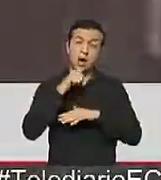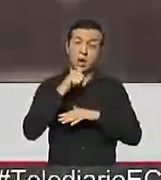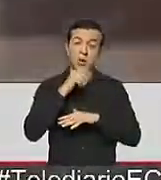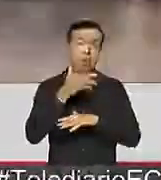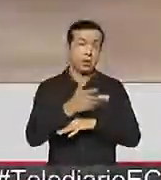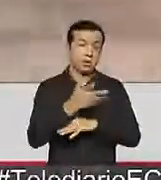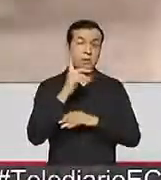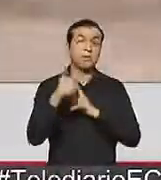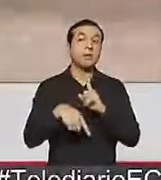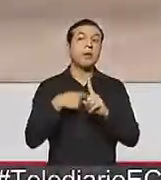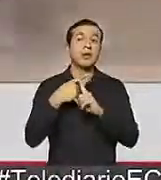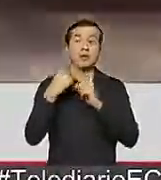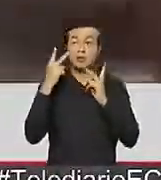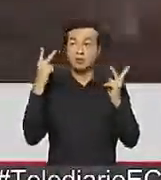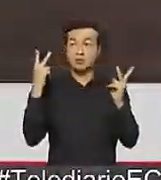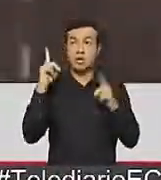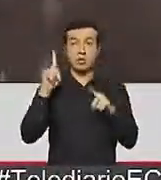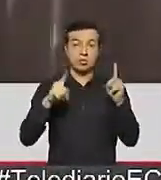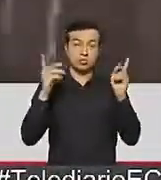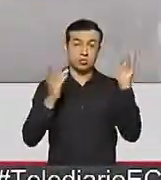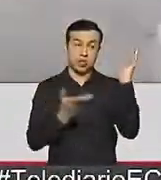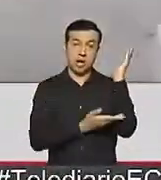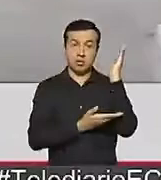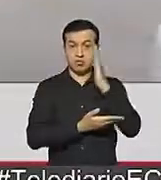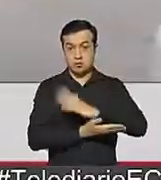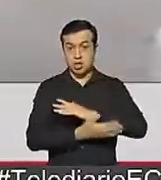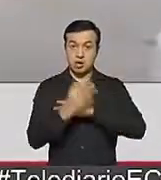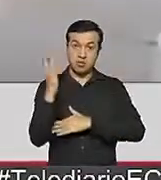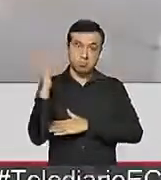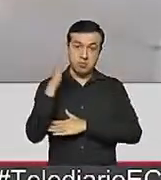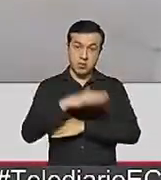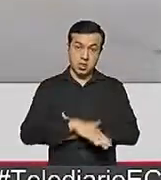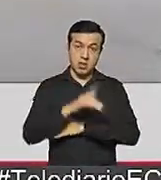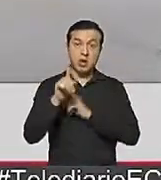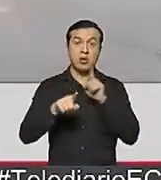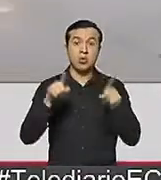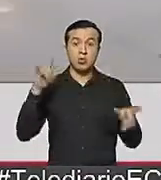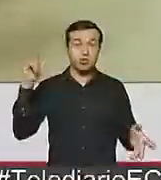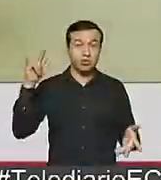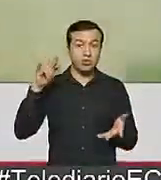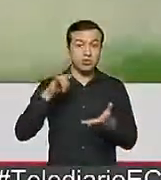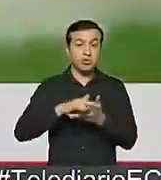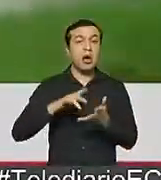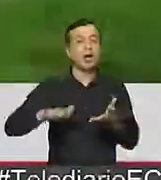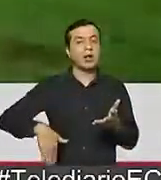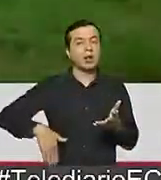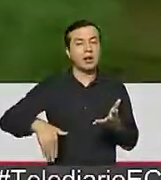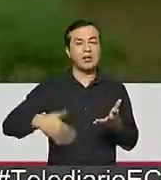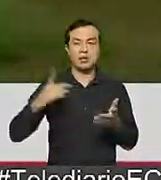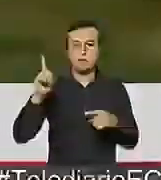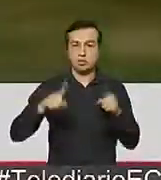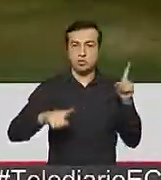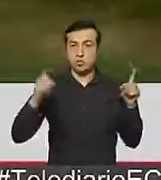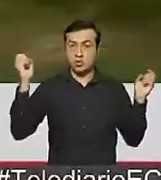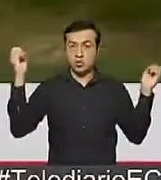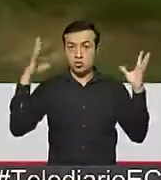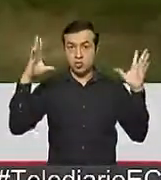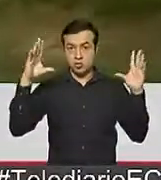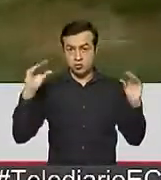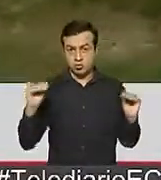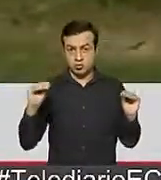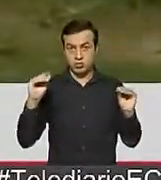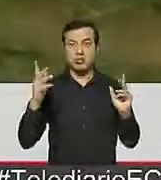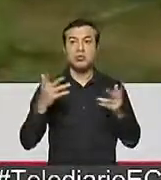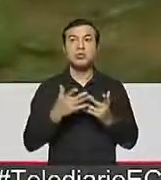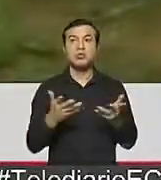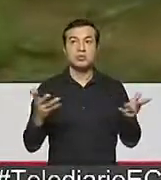A esto se sumó la caída de árboles, daños en carreteras y retrasos en los aeropuertos. Hubo cortes del servicio eléctrico, lo que a su